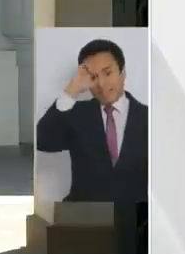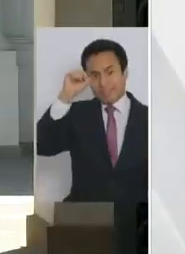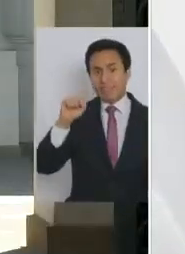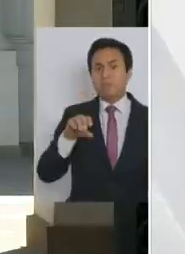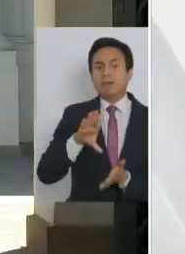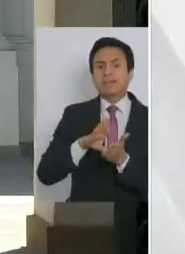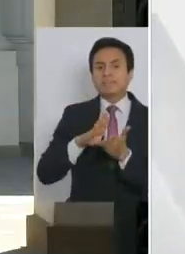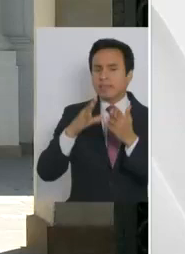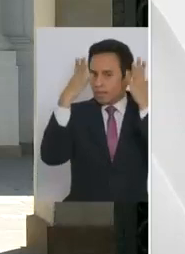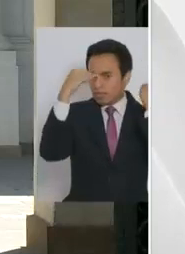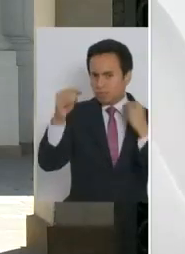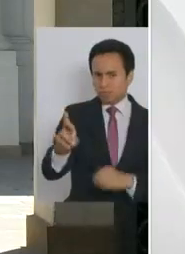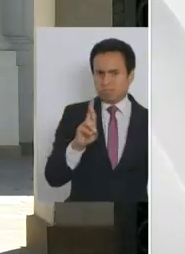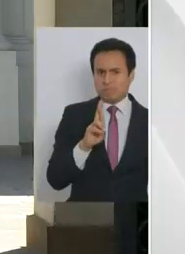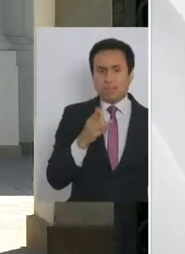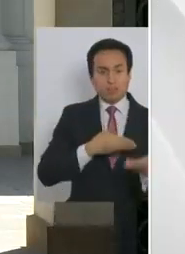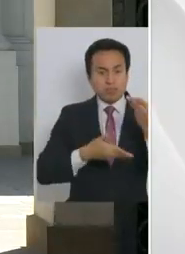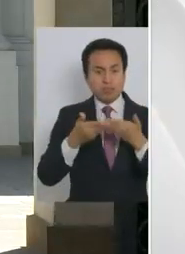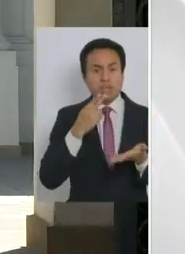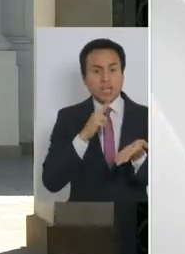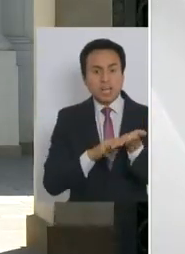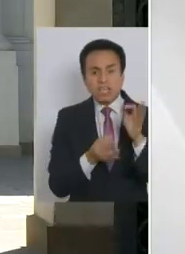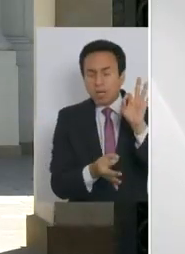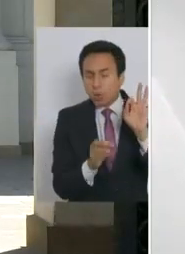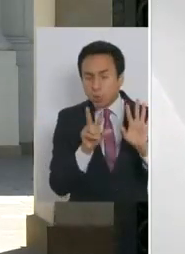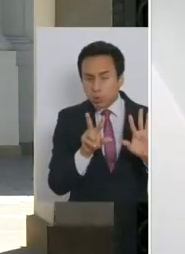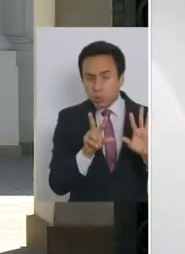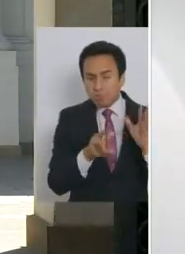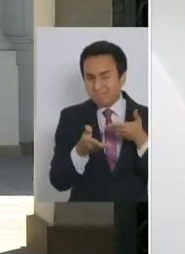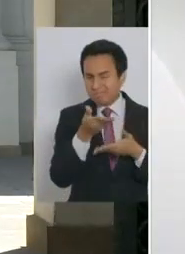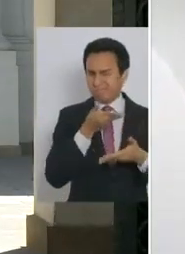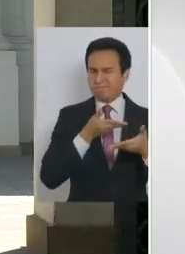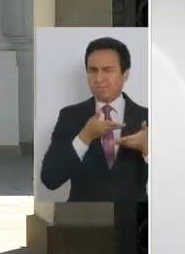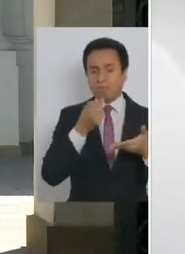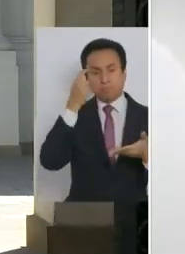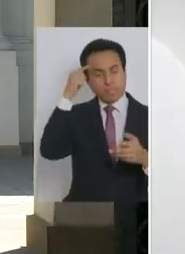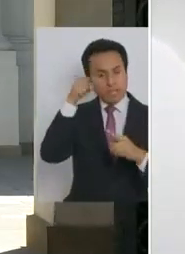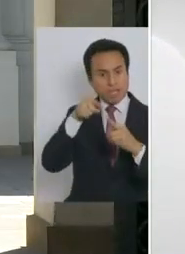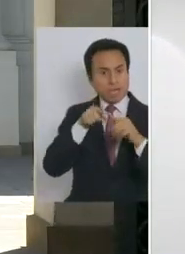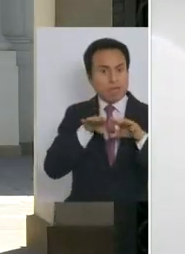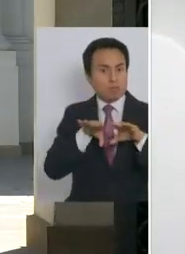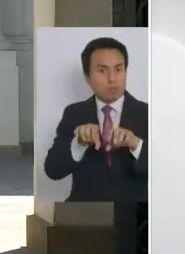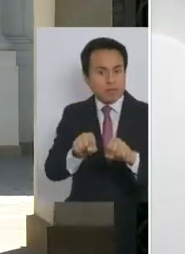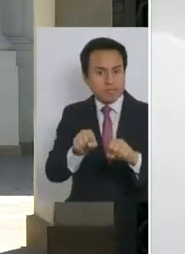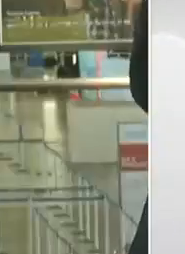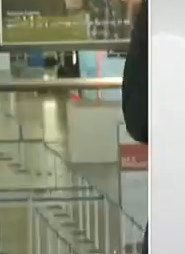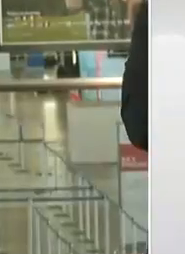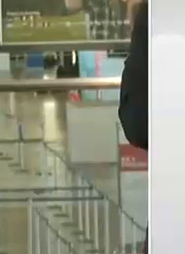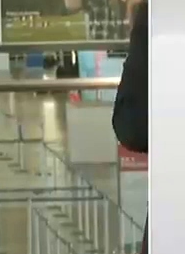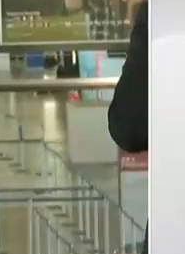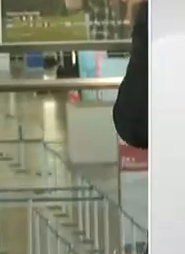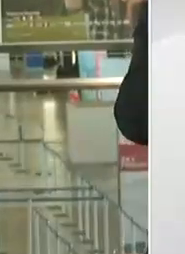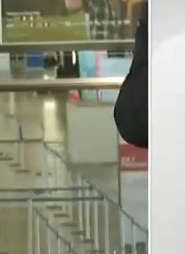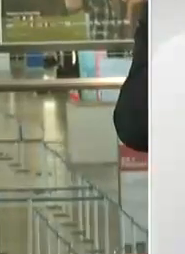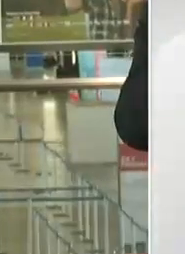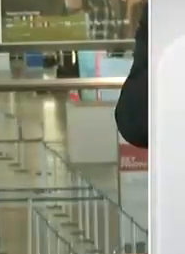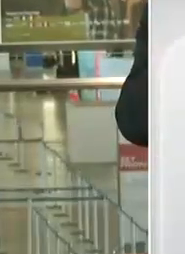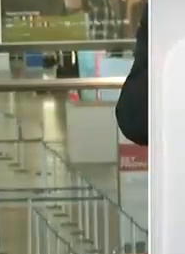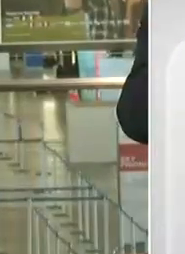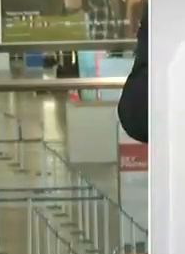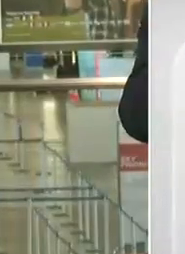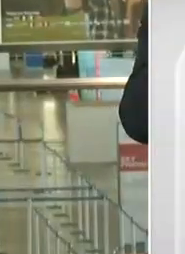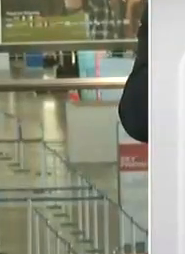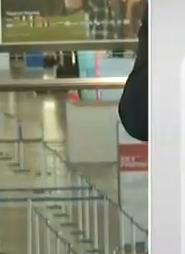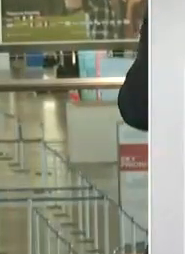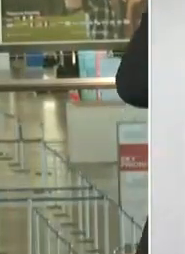Twitter dice: nos hemos reunido con nuestro secretario general. Y después la propia Cancillería española anuncia que en